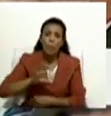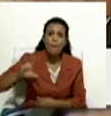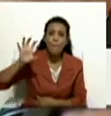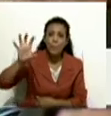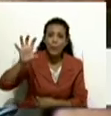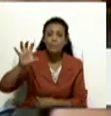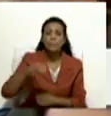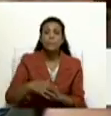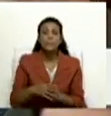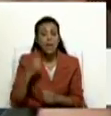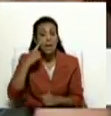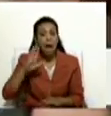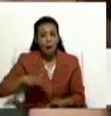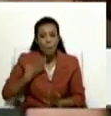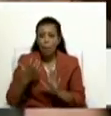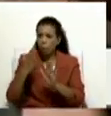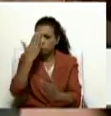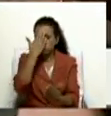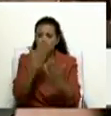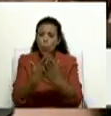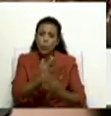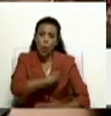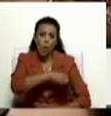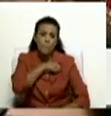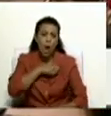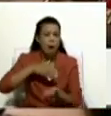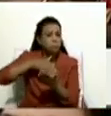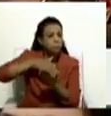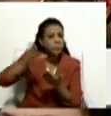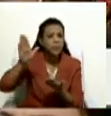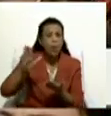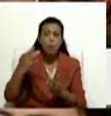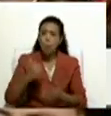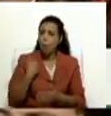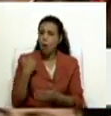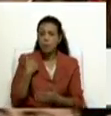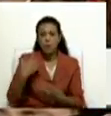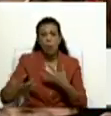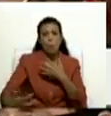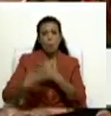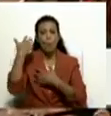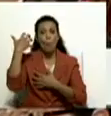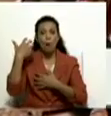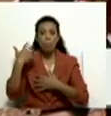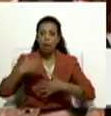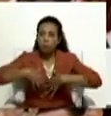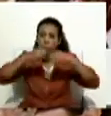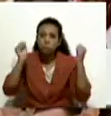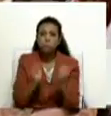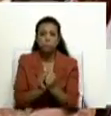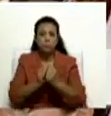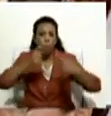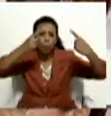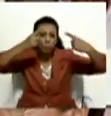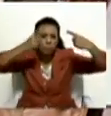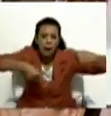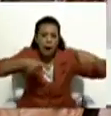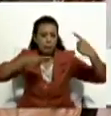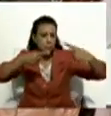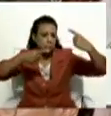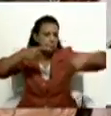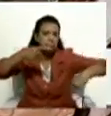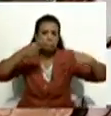Naciones capaz de enfrentar al imperio español y a cualquier otra fuerza hegemónica que pretendiera vulnerar la